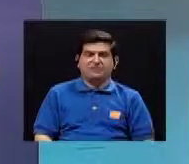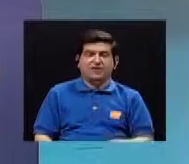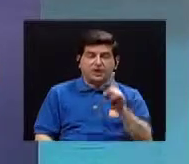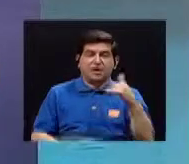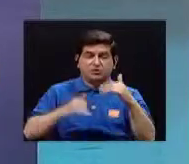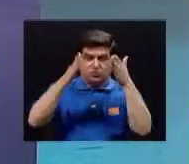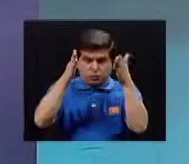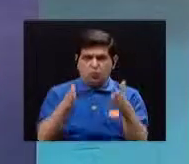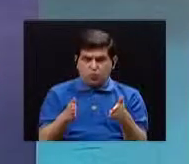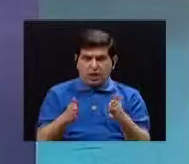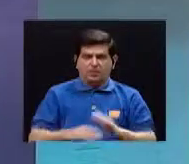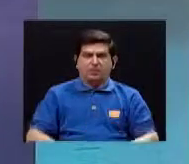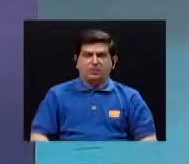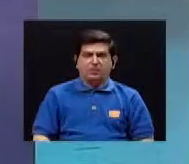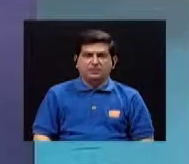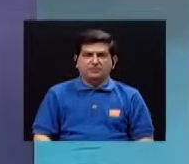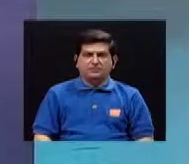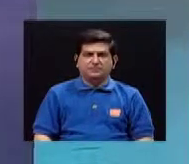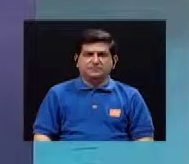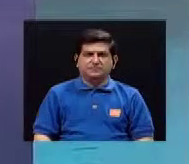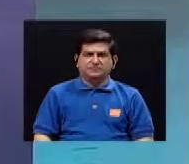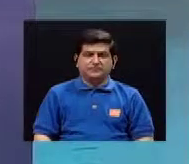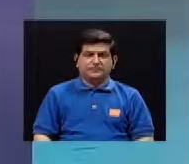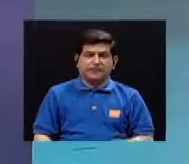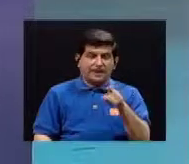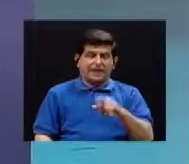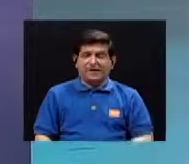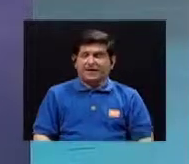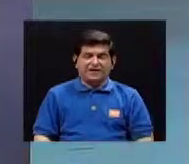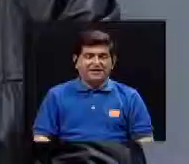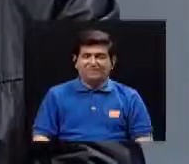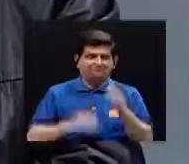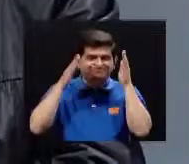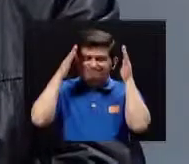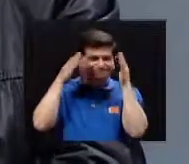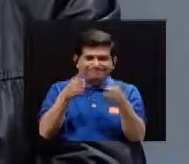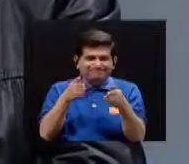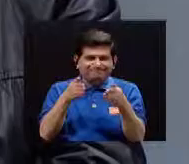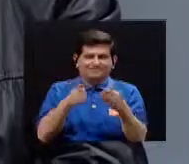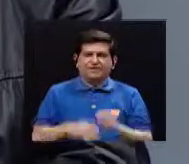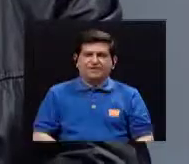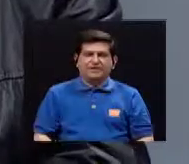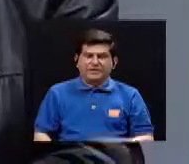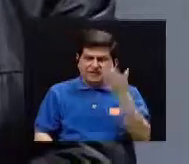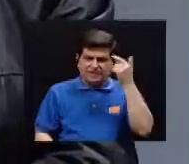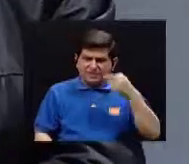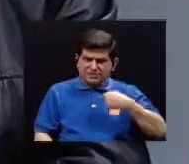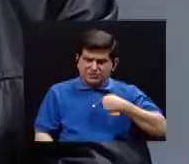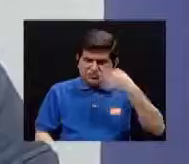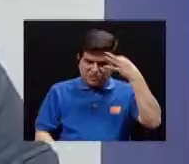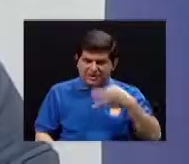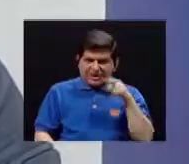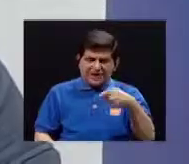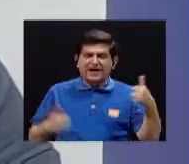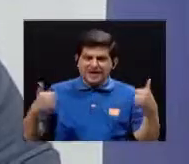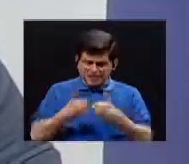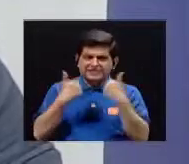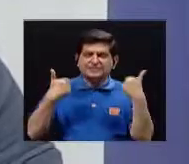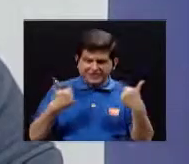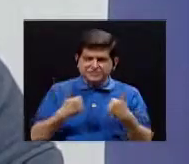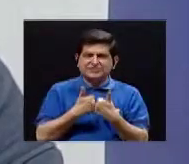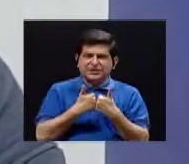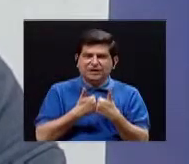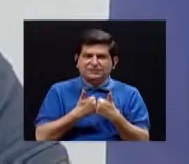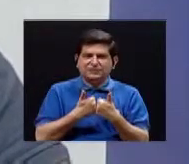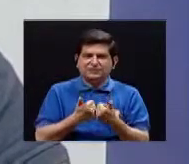es la van a ver que es de uno de los jugadores que él se desconcentra y entonces para mí ese era un reto porque yo